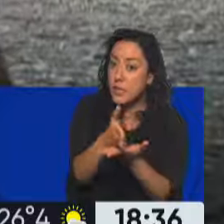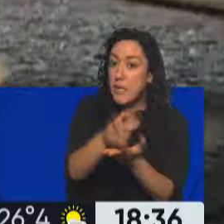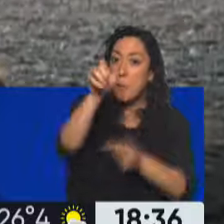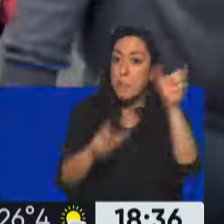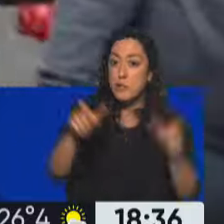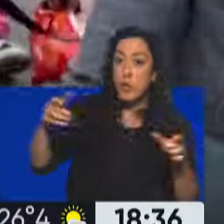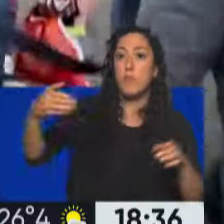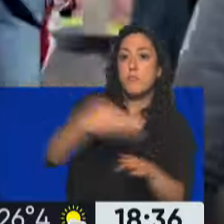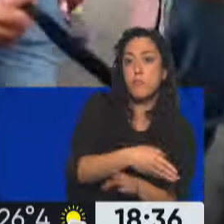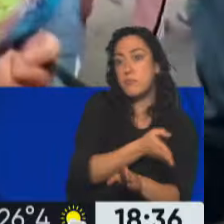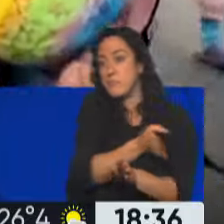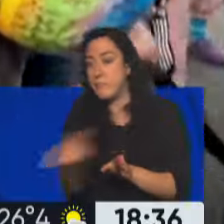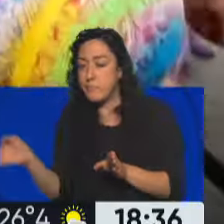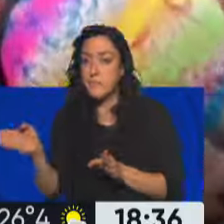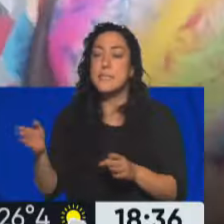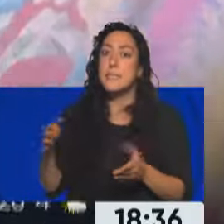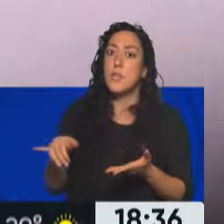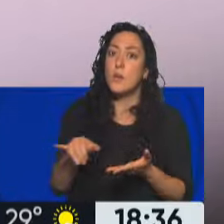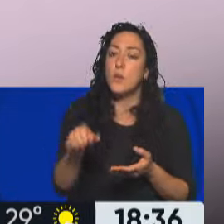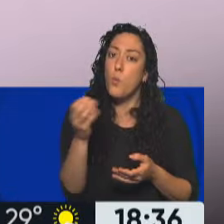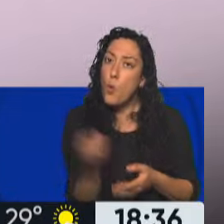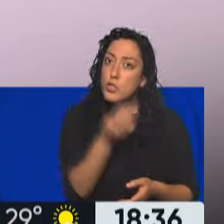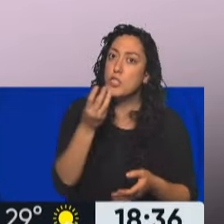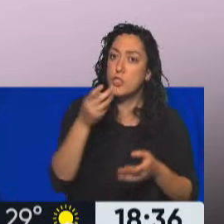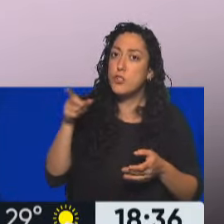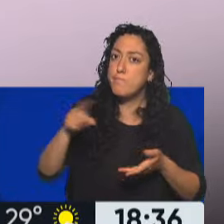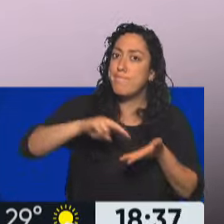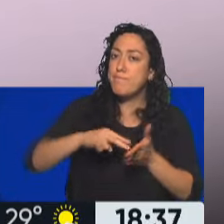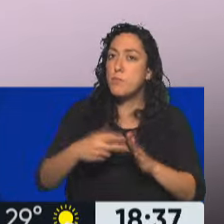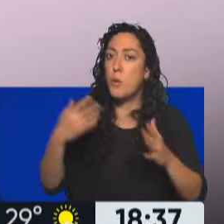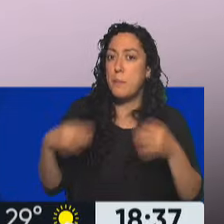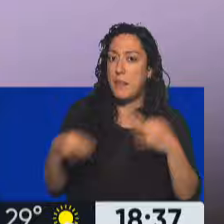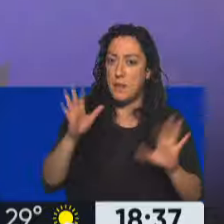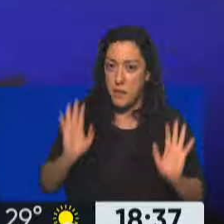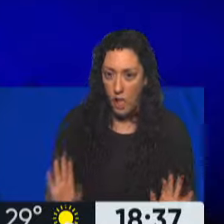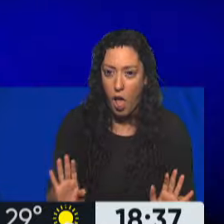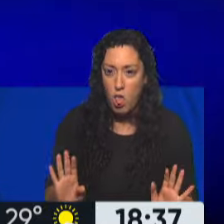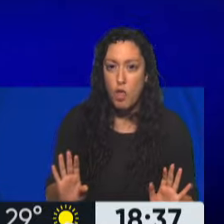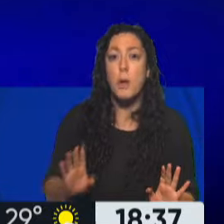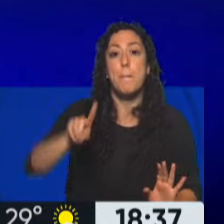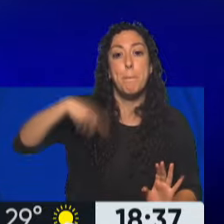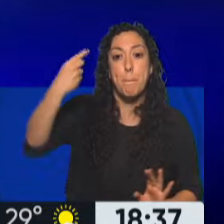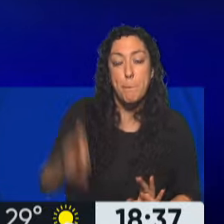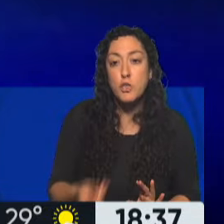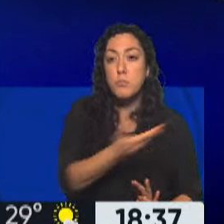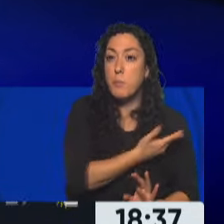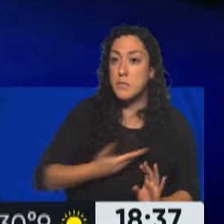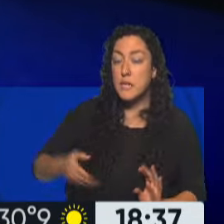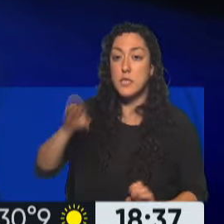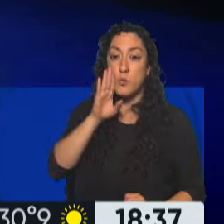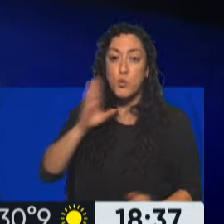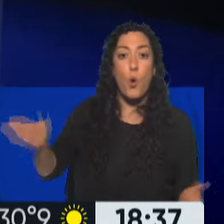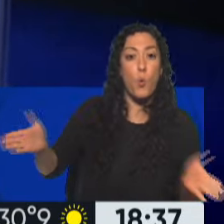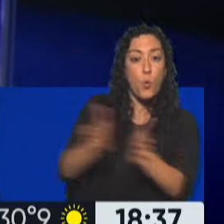puntos más sensibles con Washington. Sheinbaum ya dijo que espera trabajar mancomunadamente con el próximo presidente de Estados Unidos,